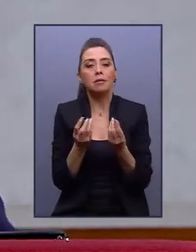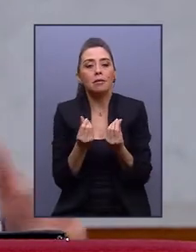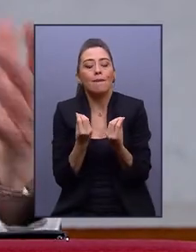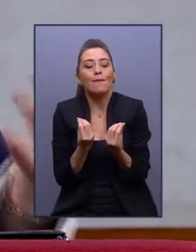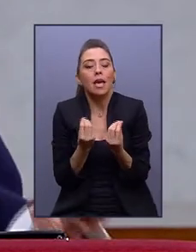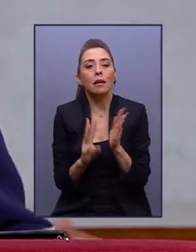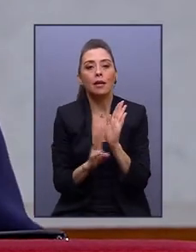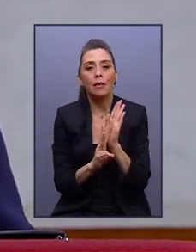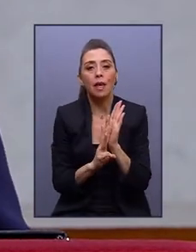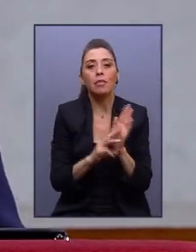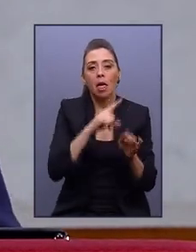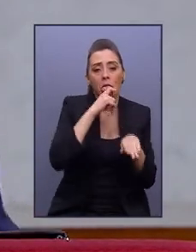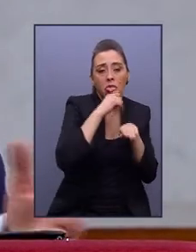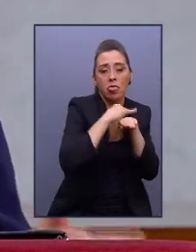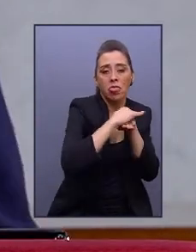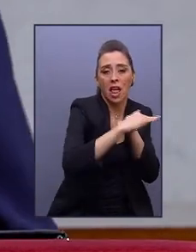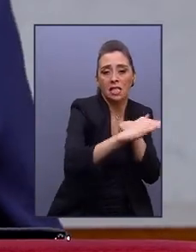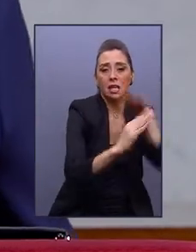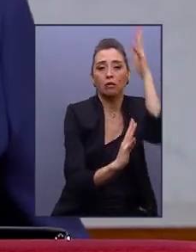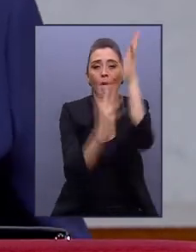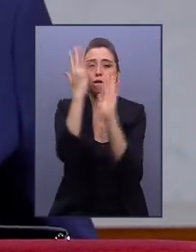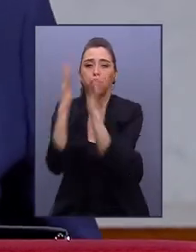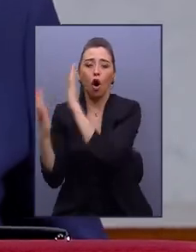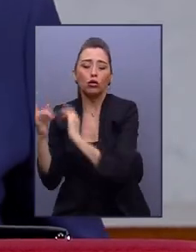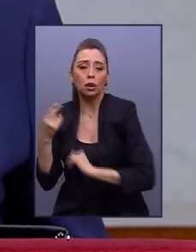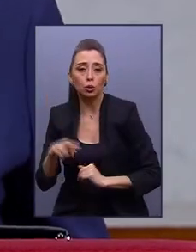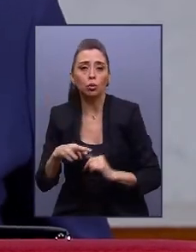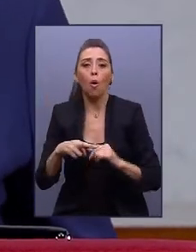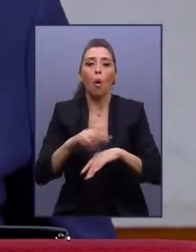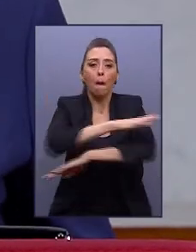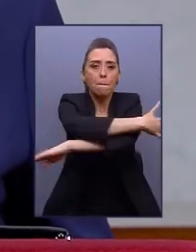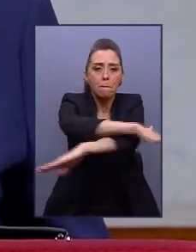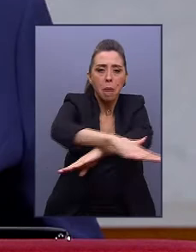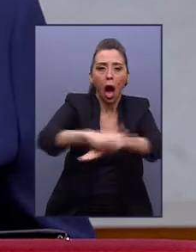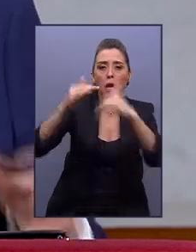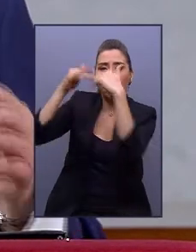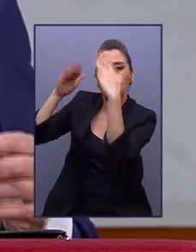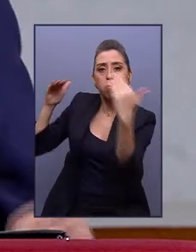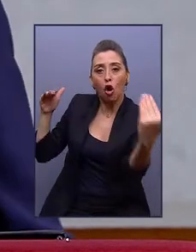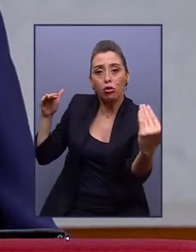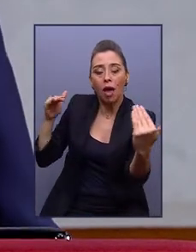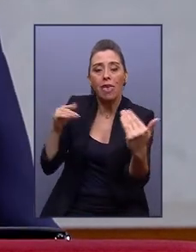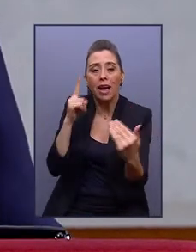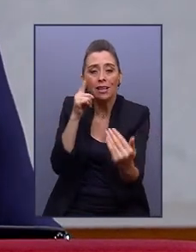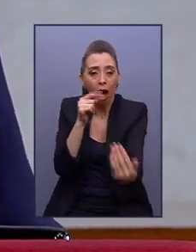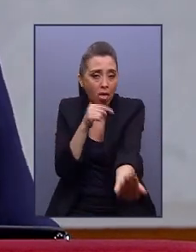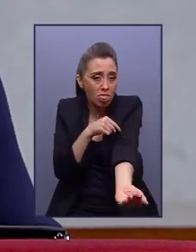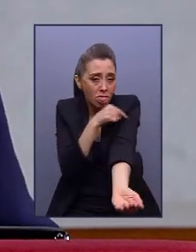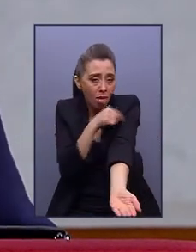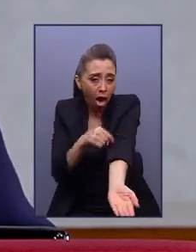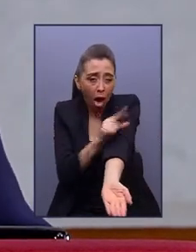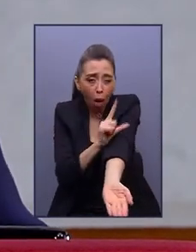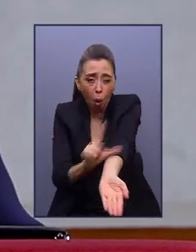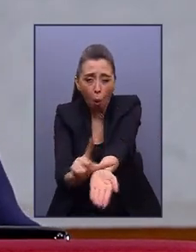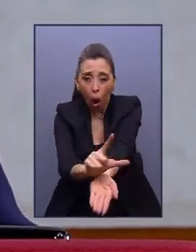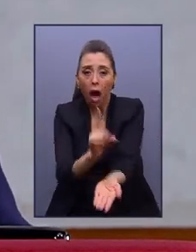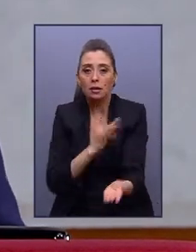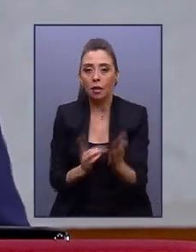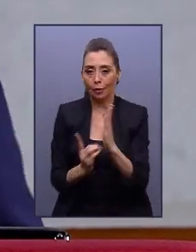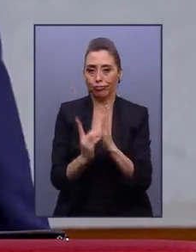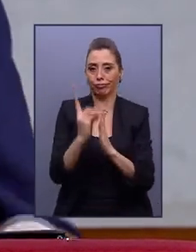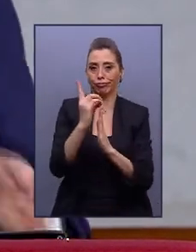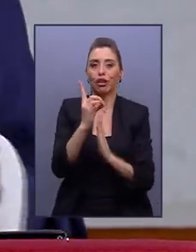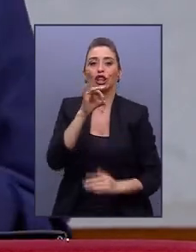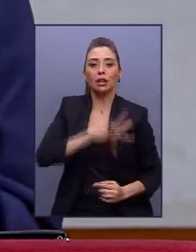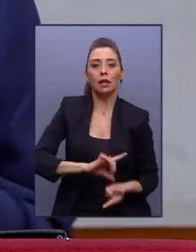que une desierto y bosque austral, costa y montaña, es también el desafío de hacer de cada rincón de Chile un lugar de progreso.